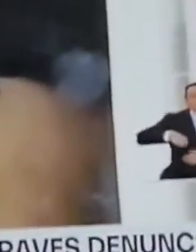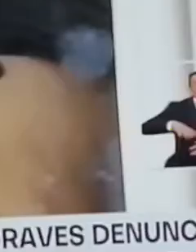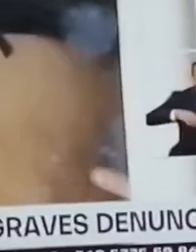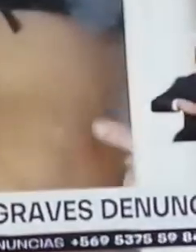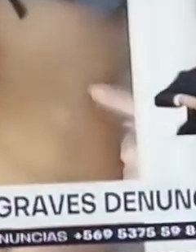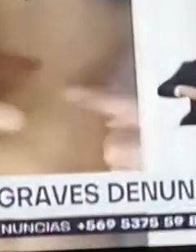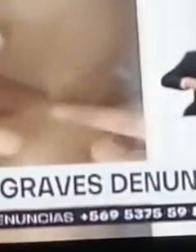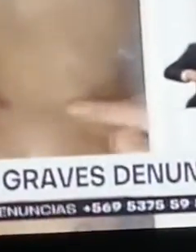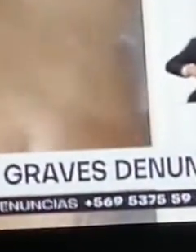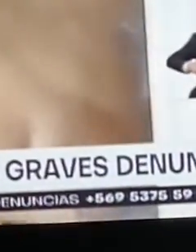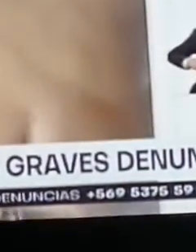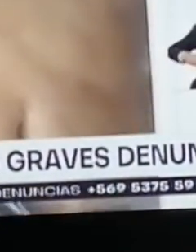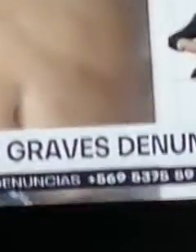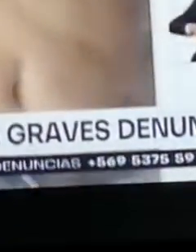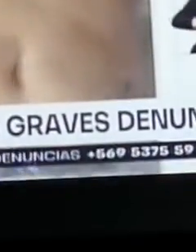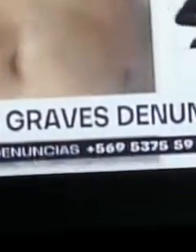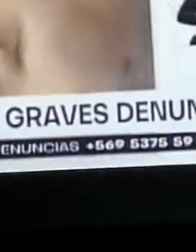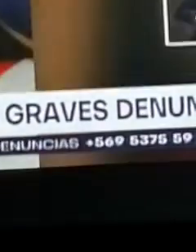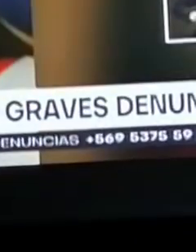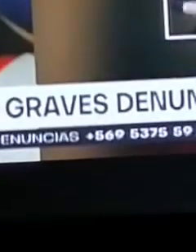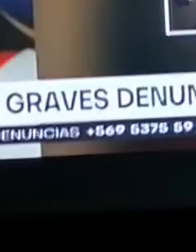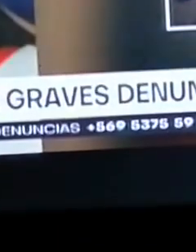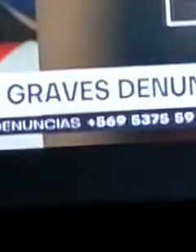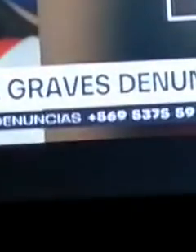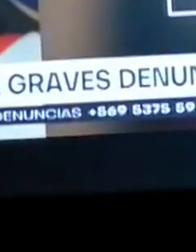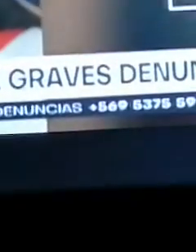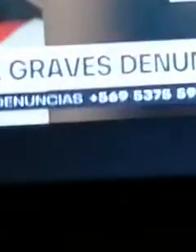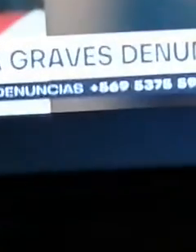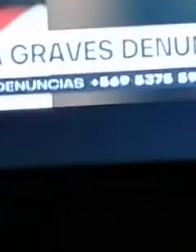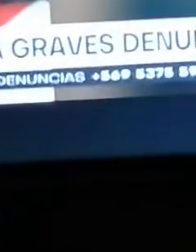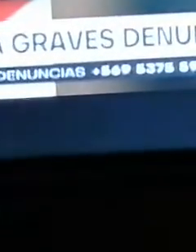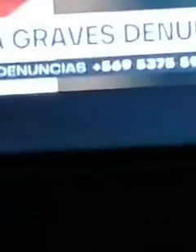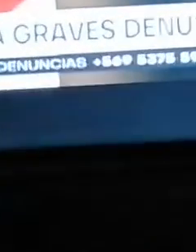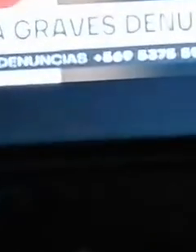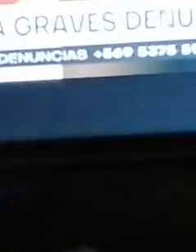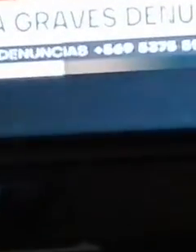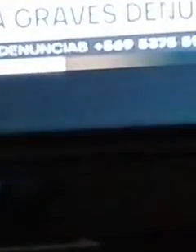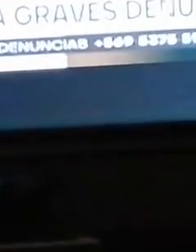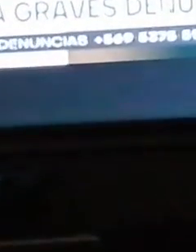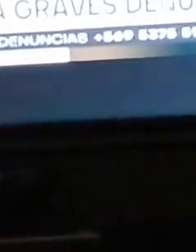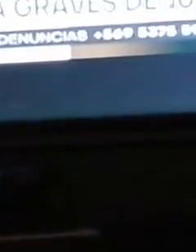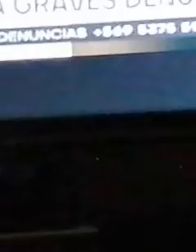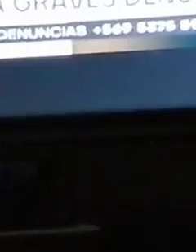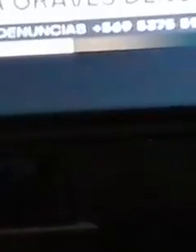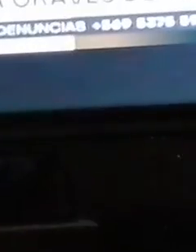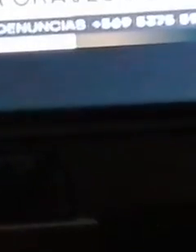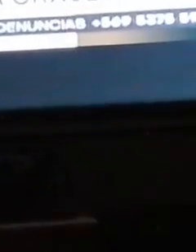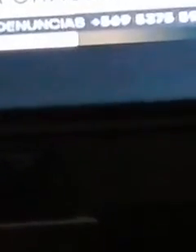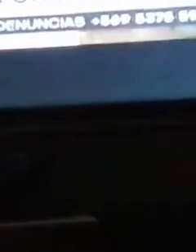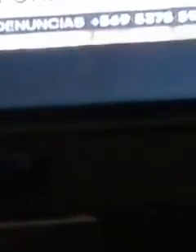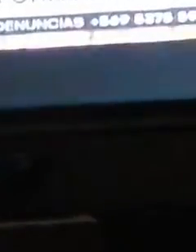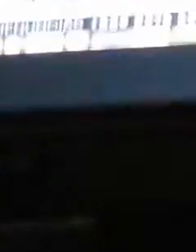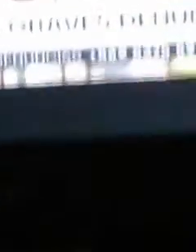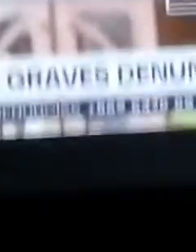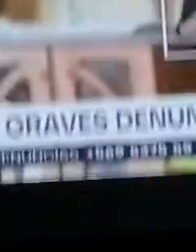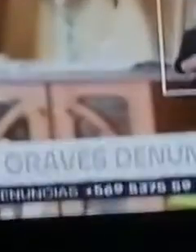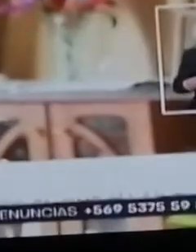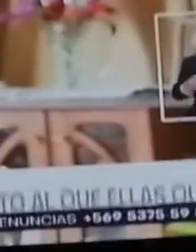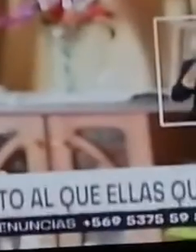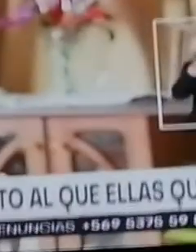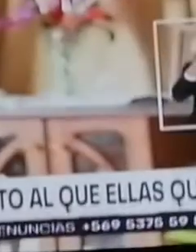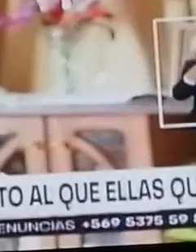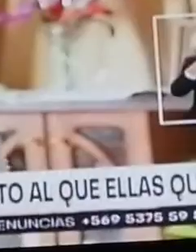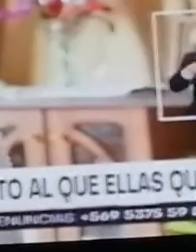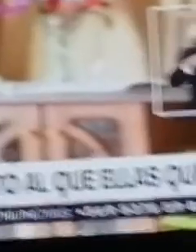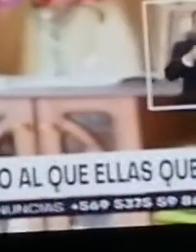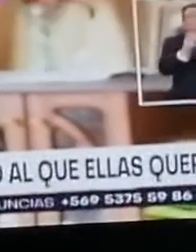se logra ver la fibrosis que me dejaron. Entonces te frustras, te da rabia, miráis a otras